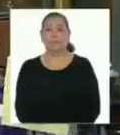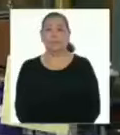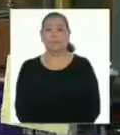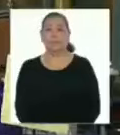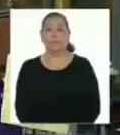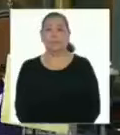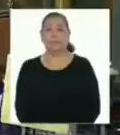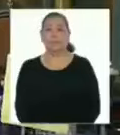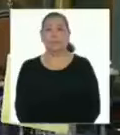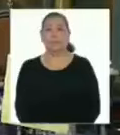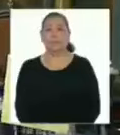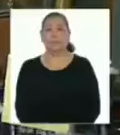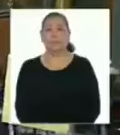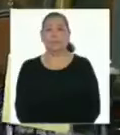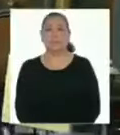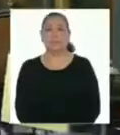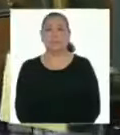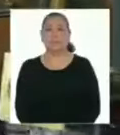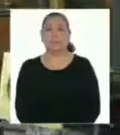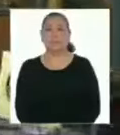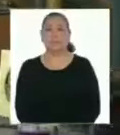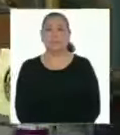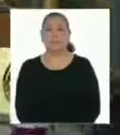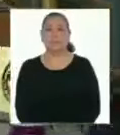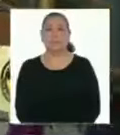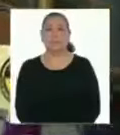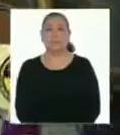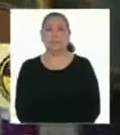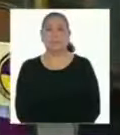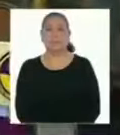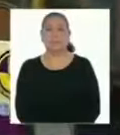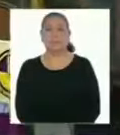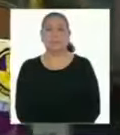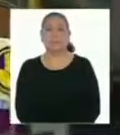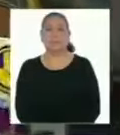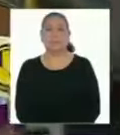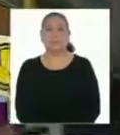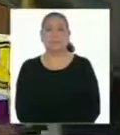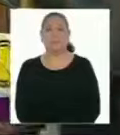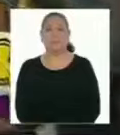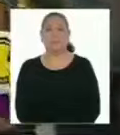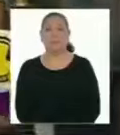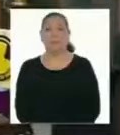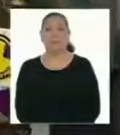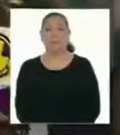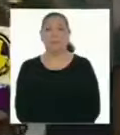Thank you.